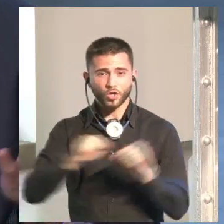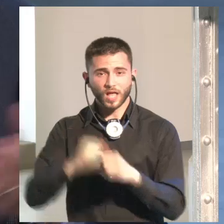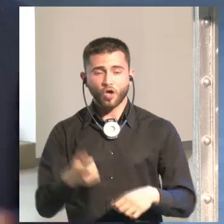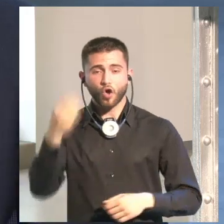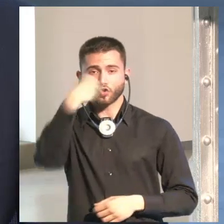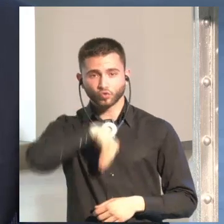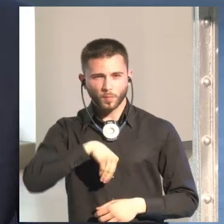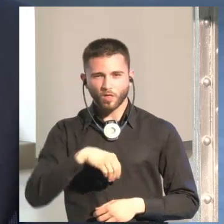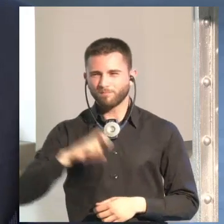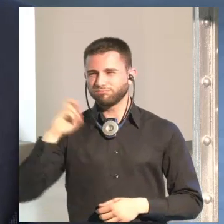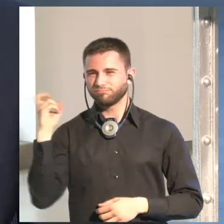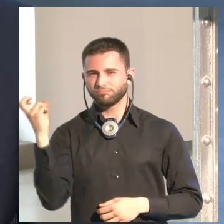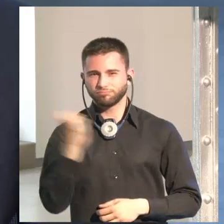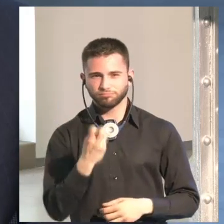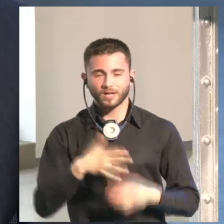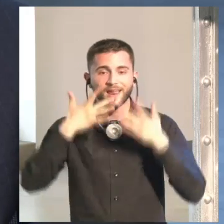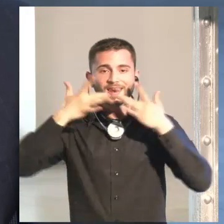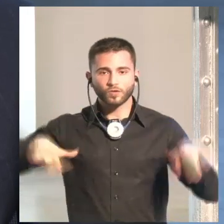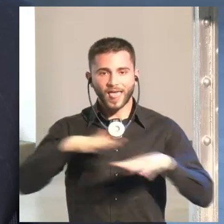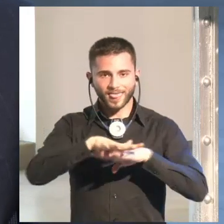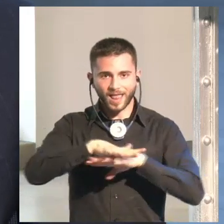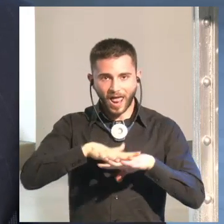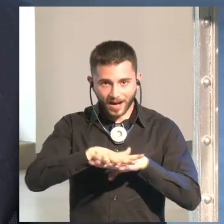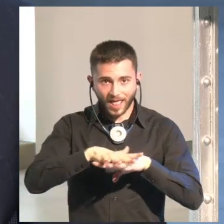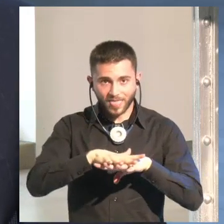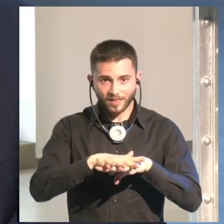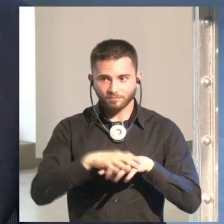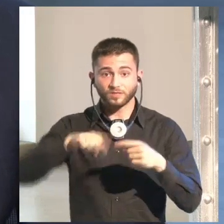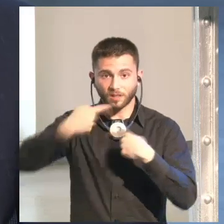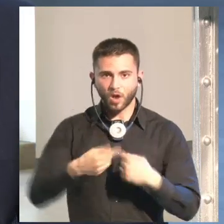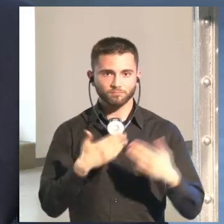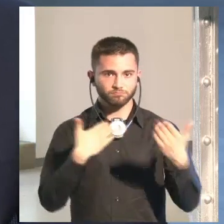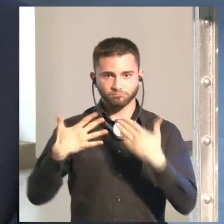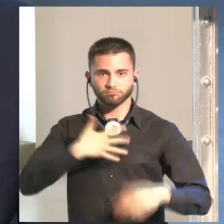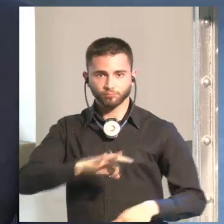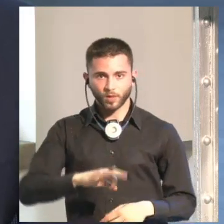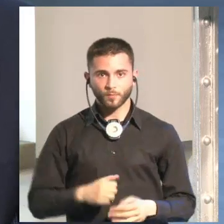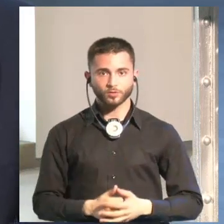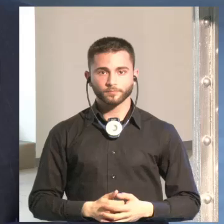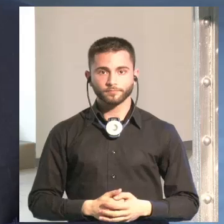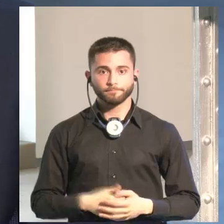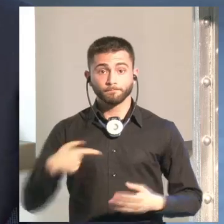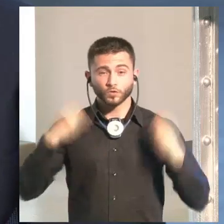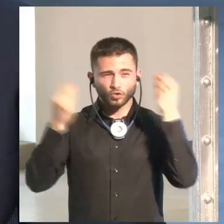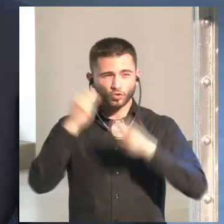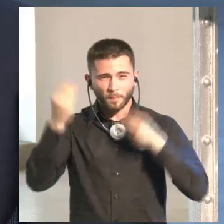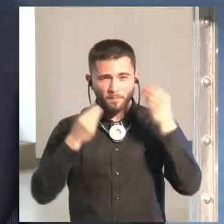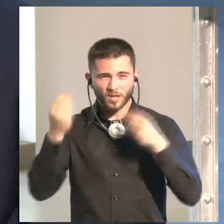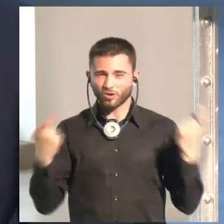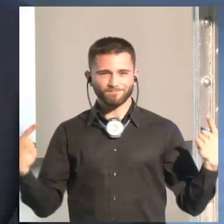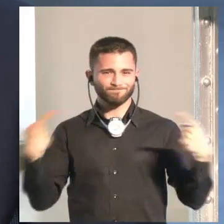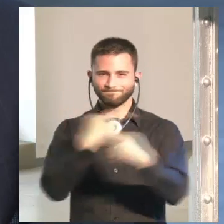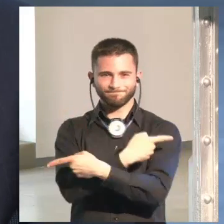Podemos decirlos, hay mucho. Hablamos de la neutralidad de la red, que también podemos comentar si queréis luego. Yo creo que eso es una corriente